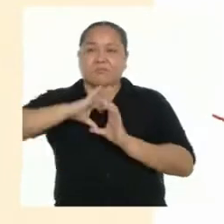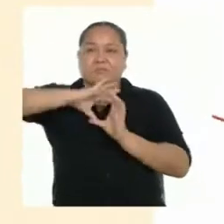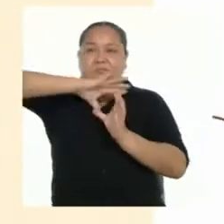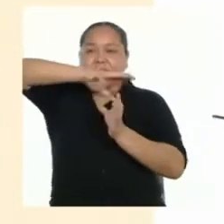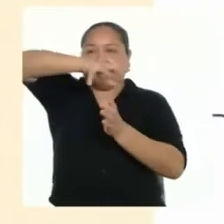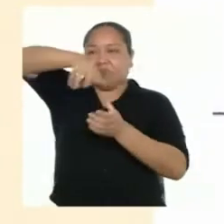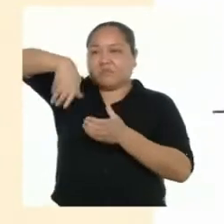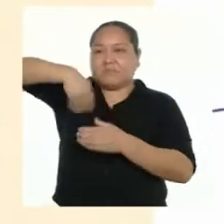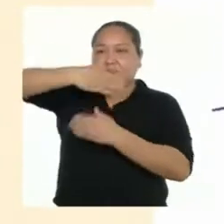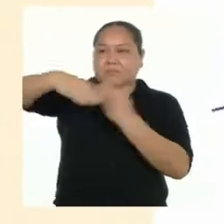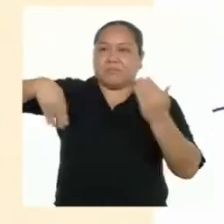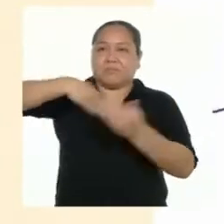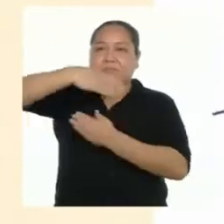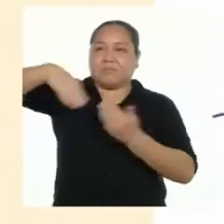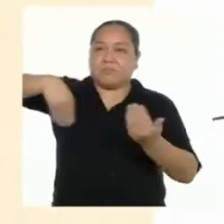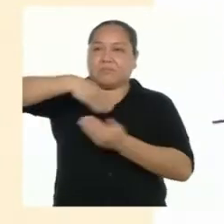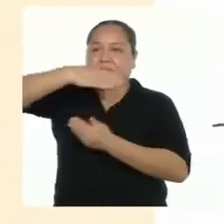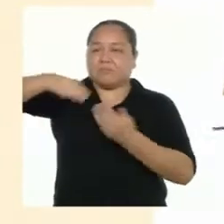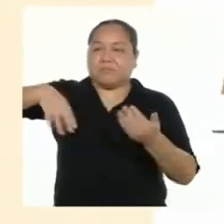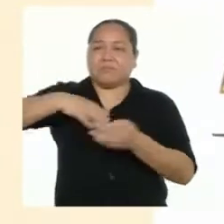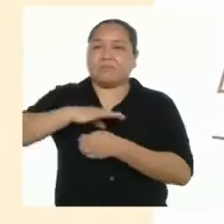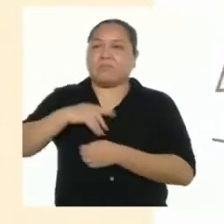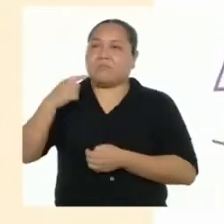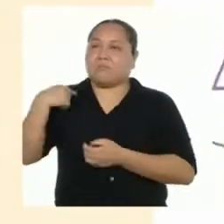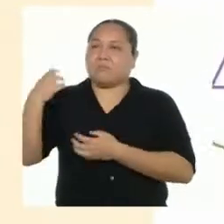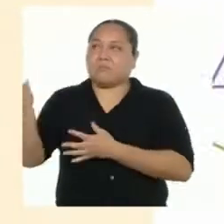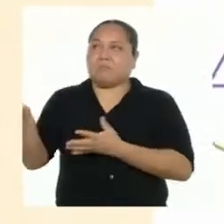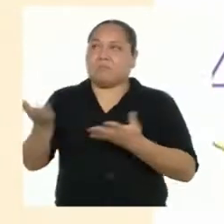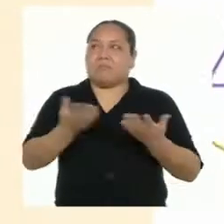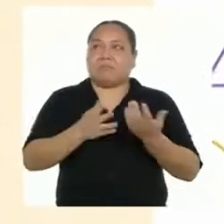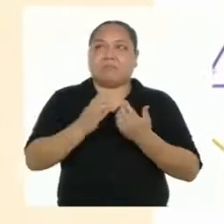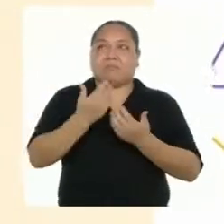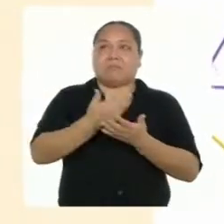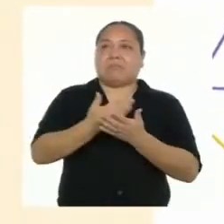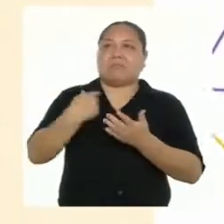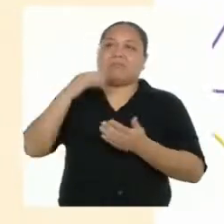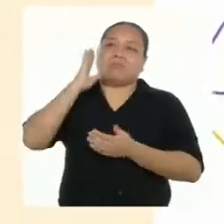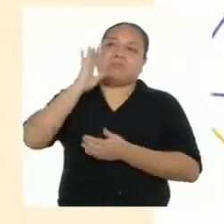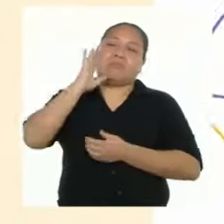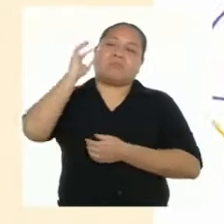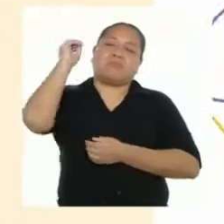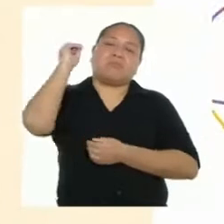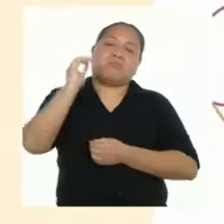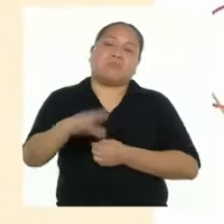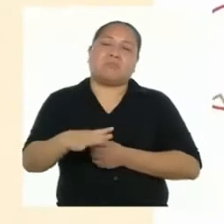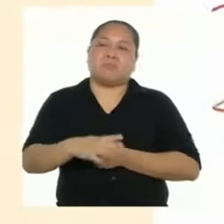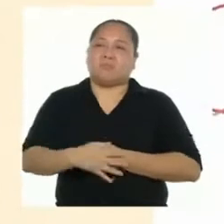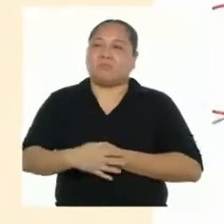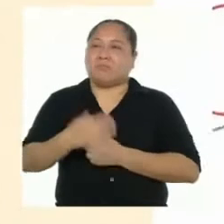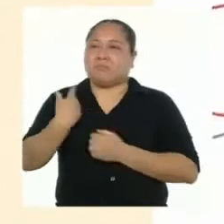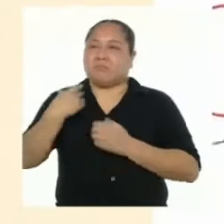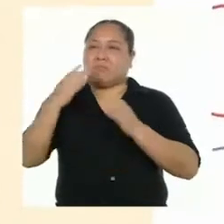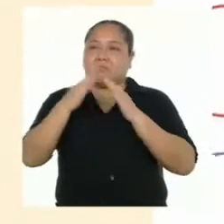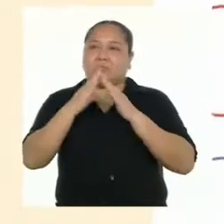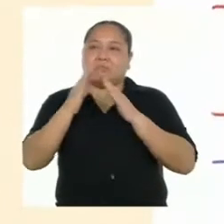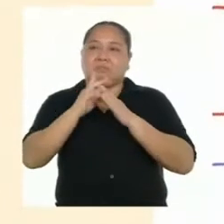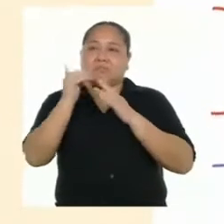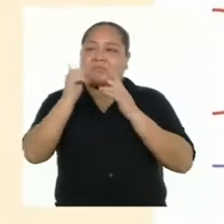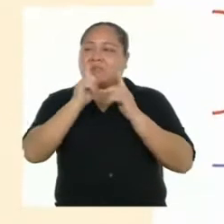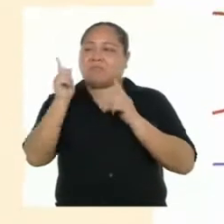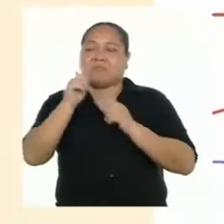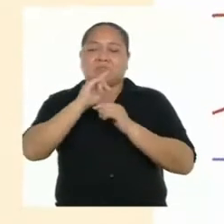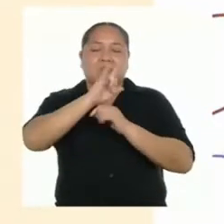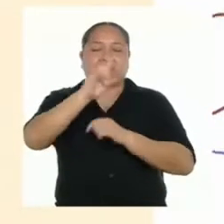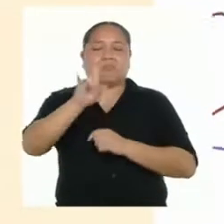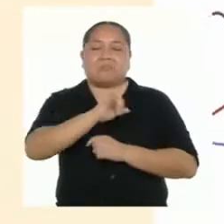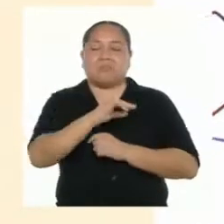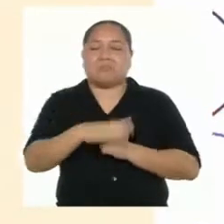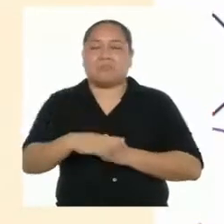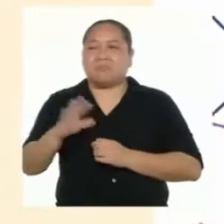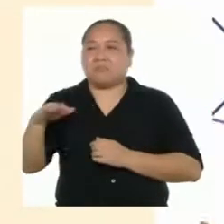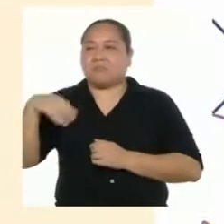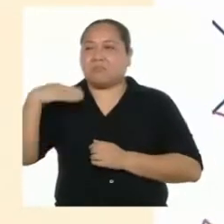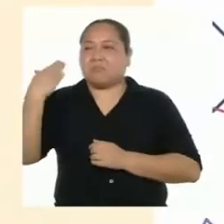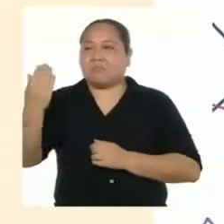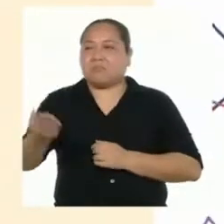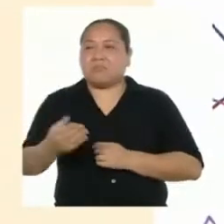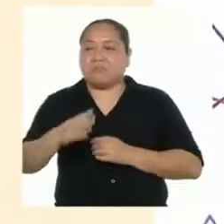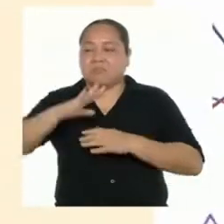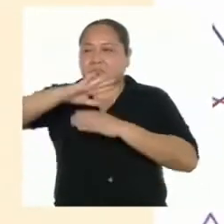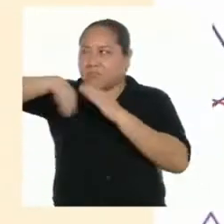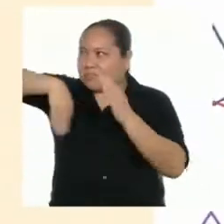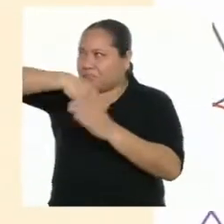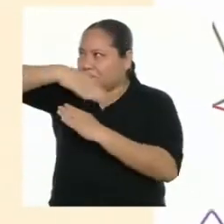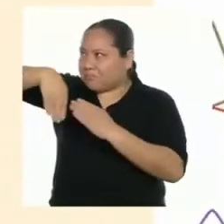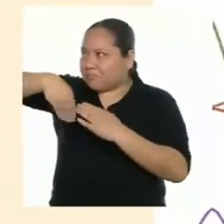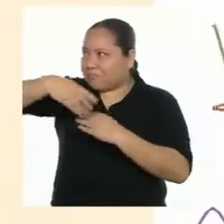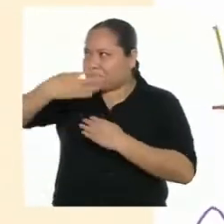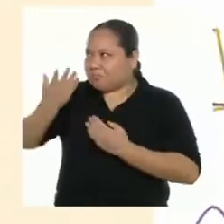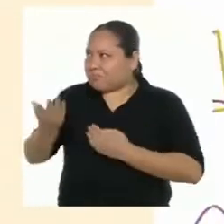rollo de vendas. Sí, logré llevármelo antes de que lo tiren, ya que en casa no tenía mucho uso. ¿El siguiente caso tiene que ver con